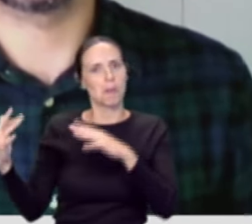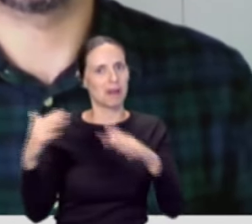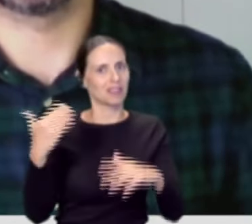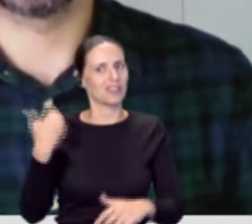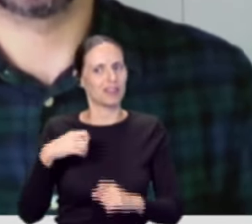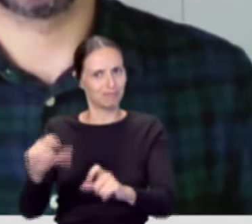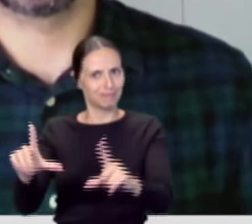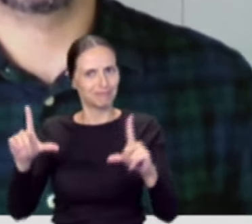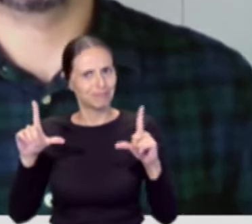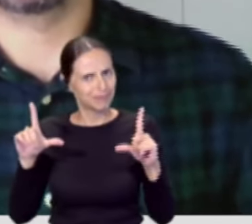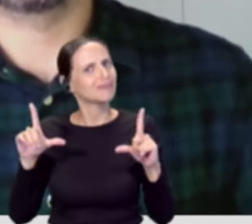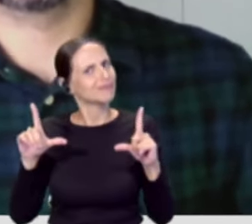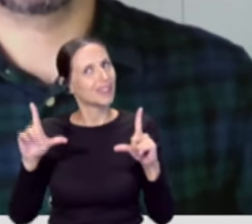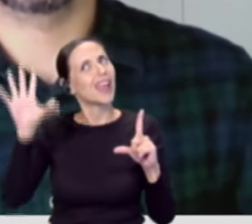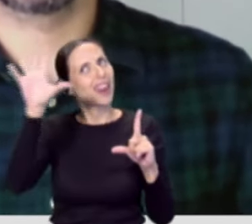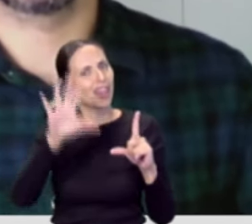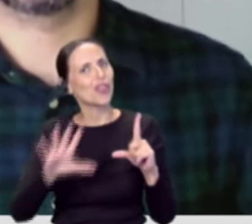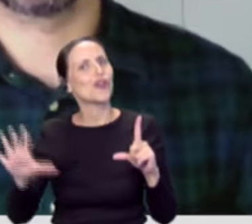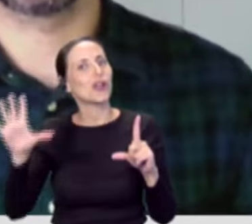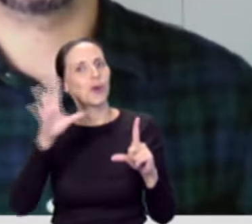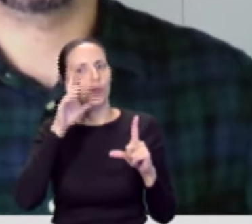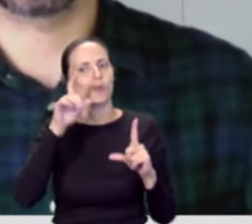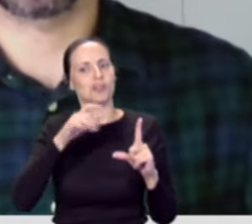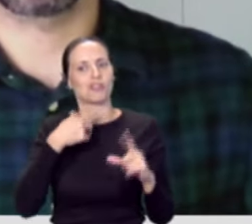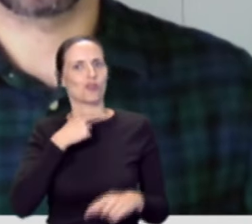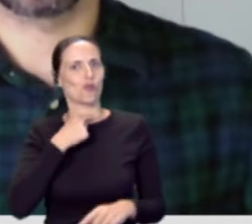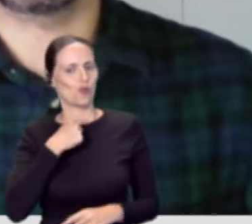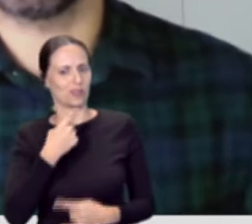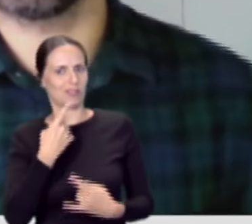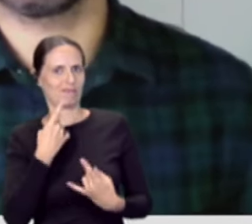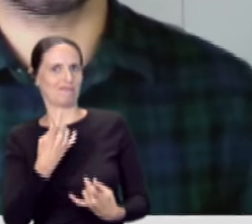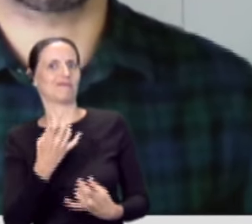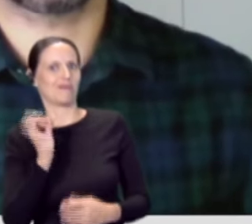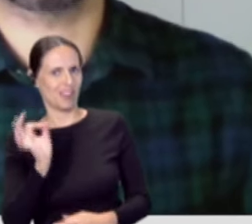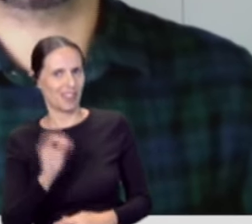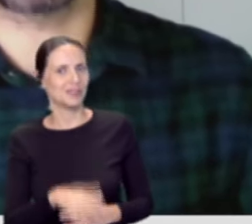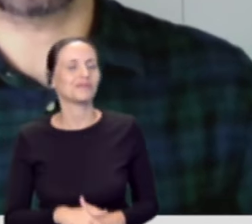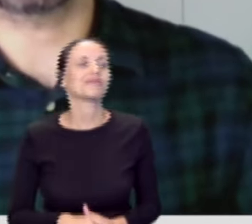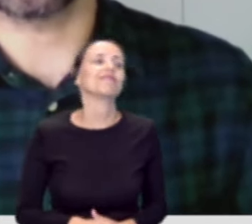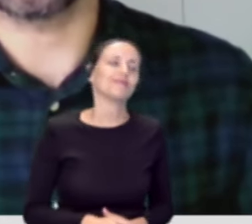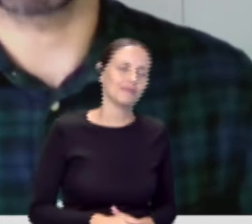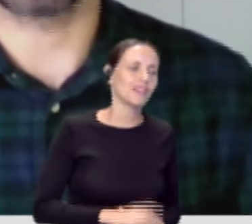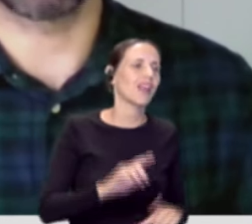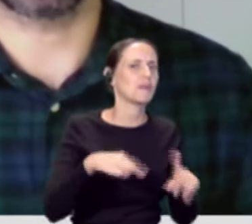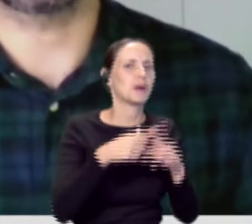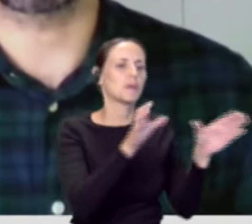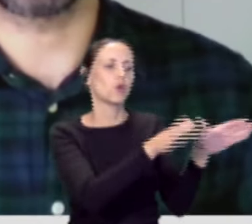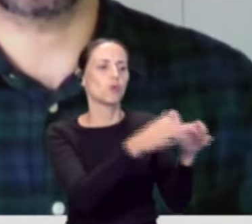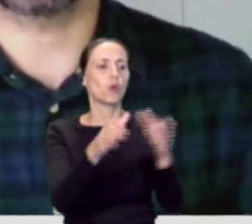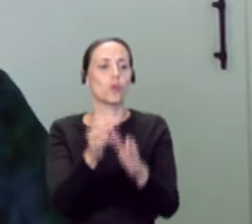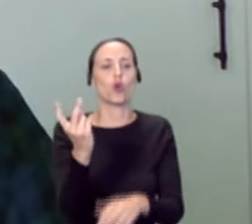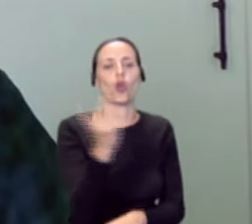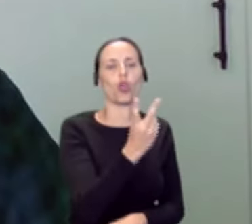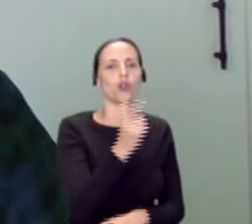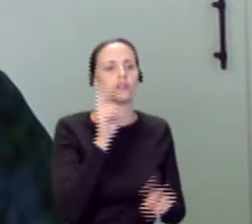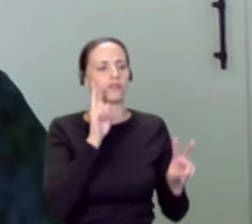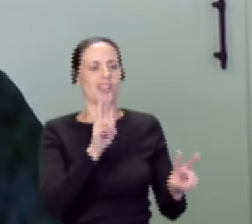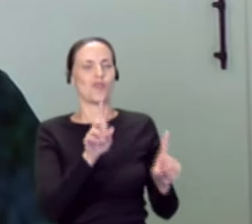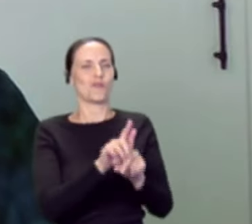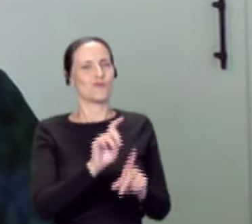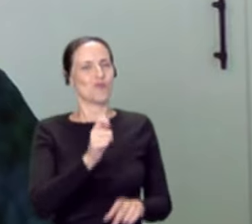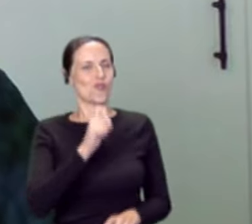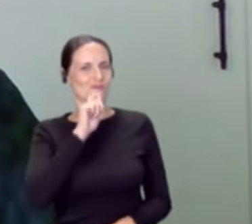el panorama nacional, un partido que gusta y mucho. Sí, yo creo que además dos proyectos que un poco desde fuera se ve con un punto de envidia, ¿no?